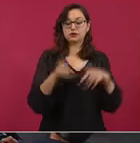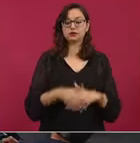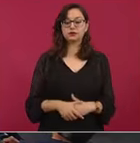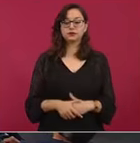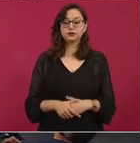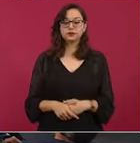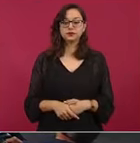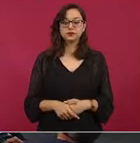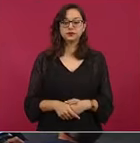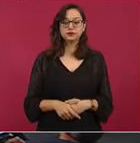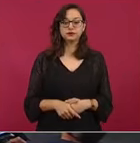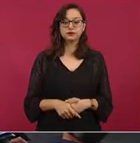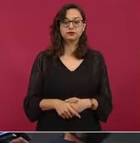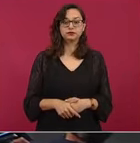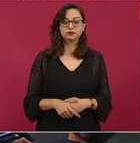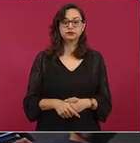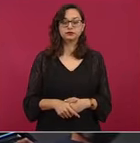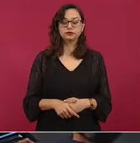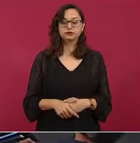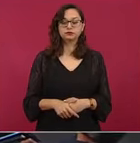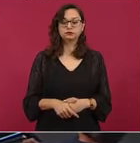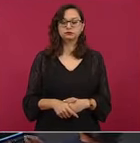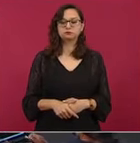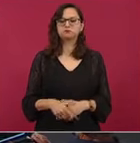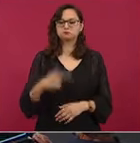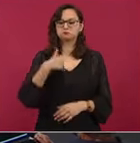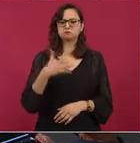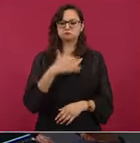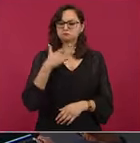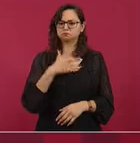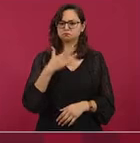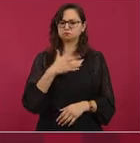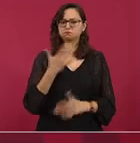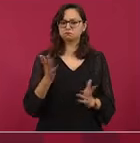Pues yo celebro que se haya tomado esa decisión